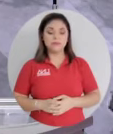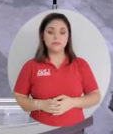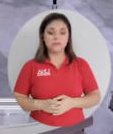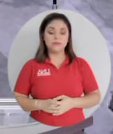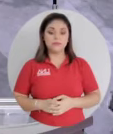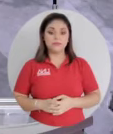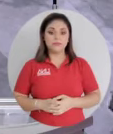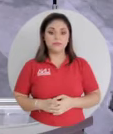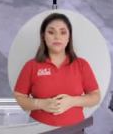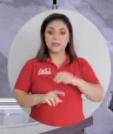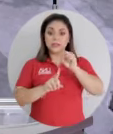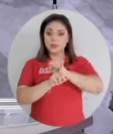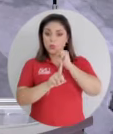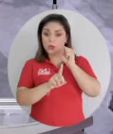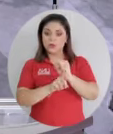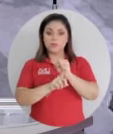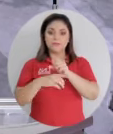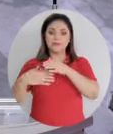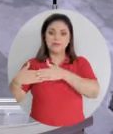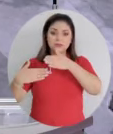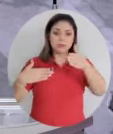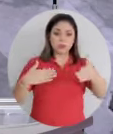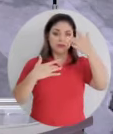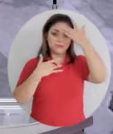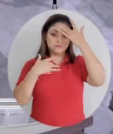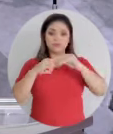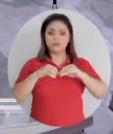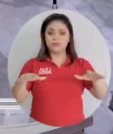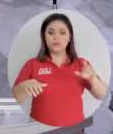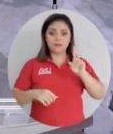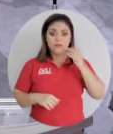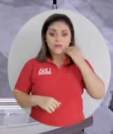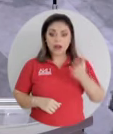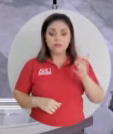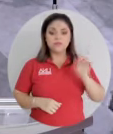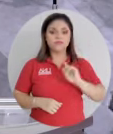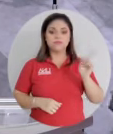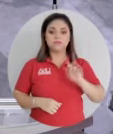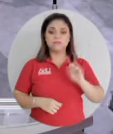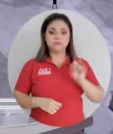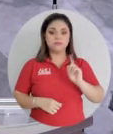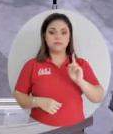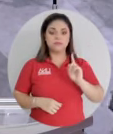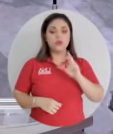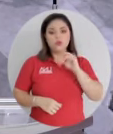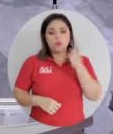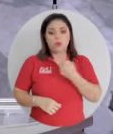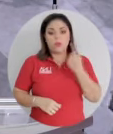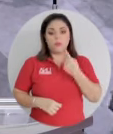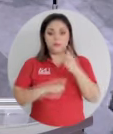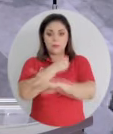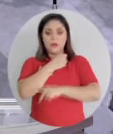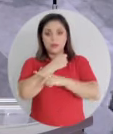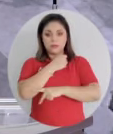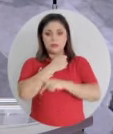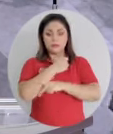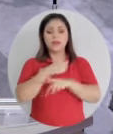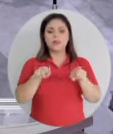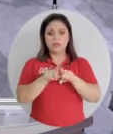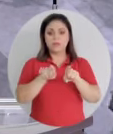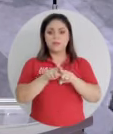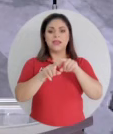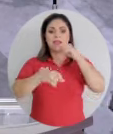definitivamente la situación pospandemia no ha sido fácil, no solo para el país, porque el entorno